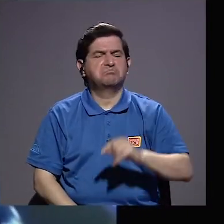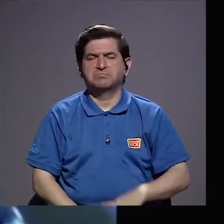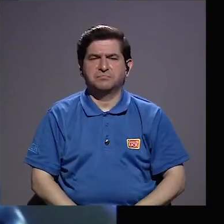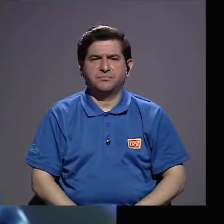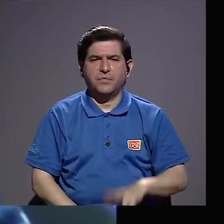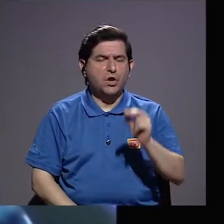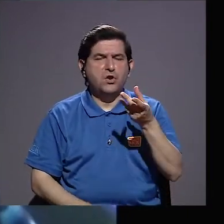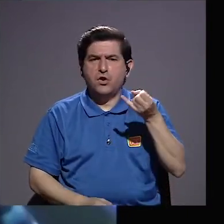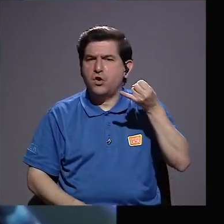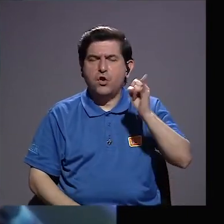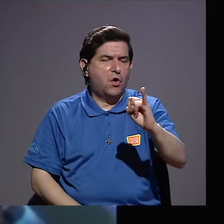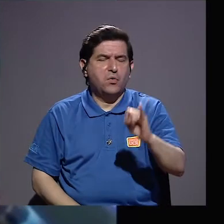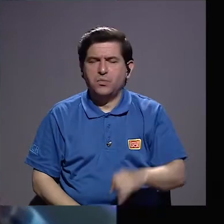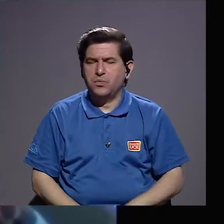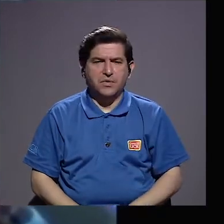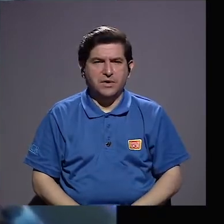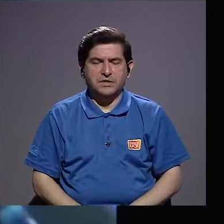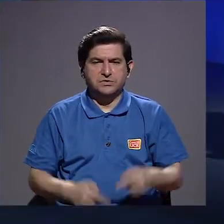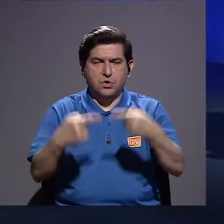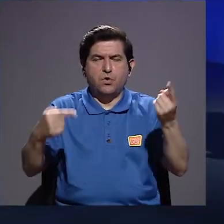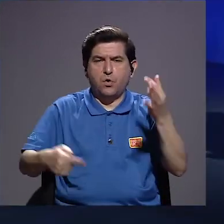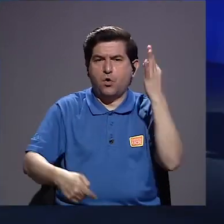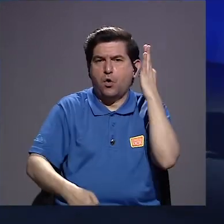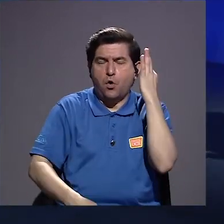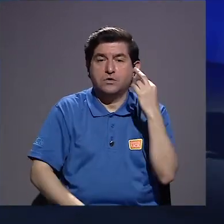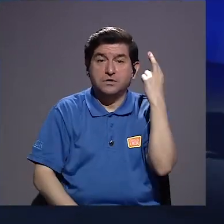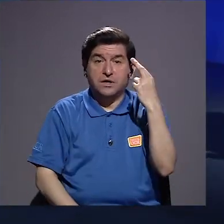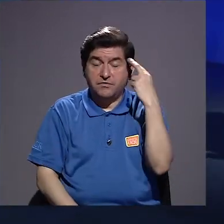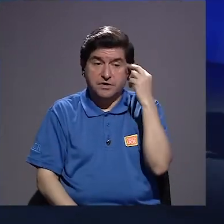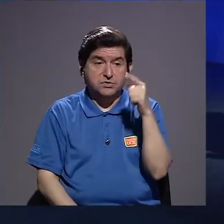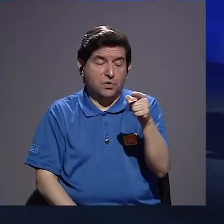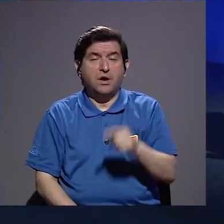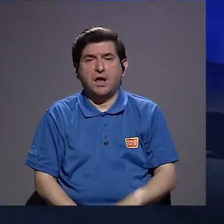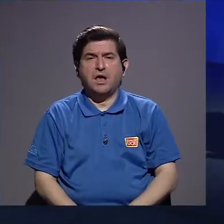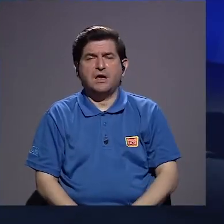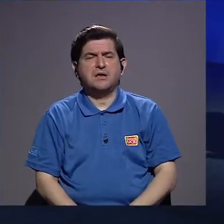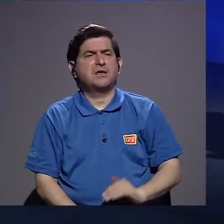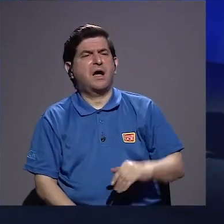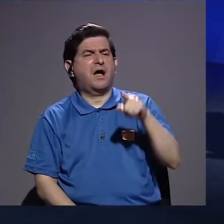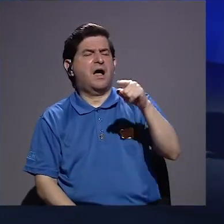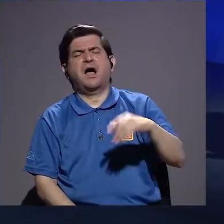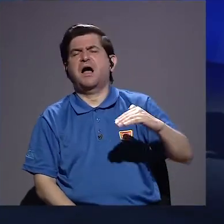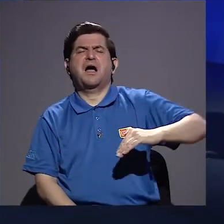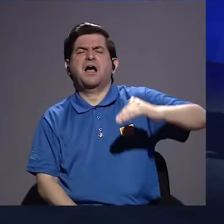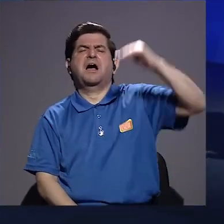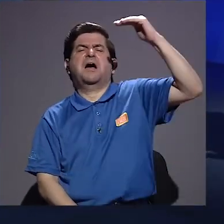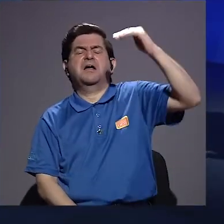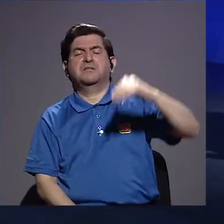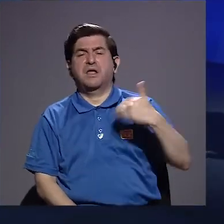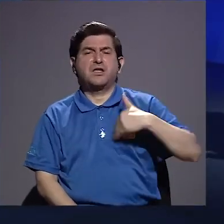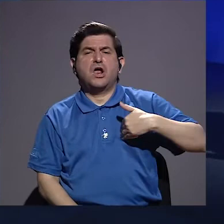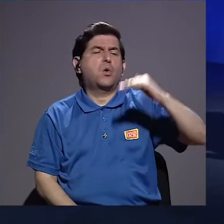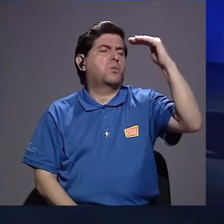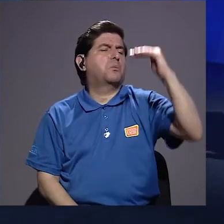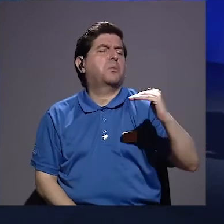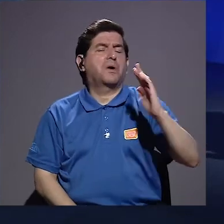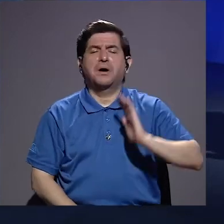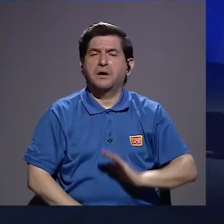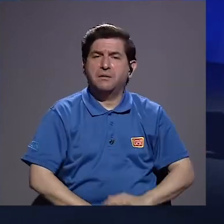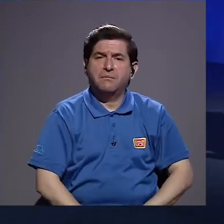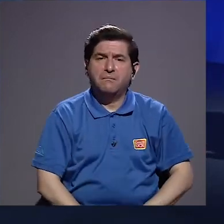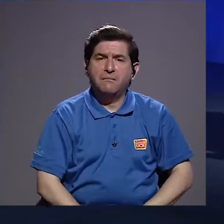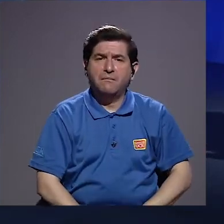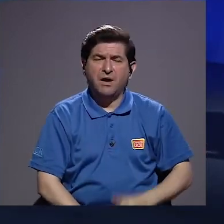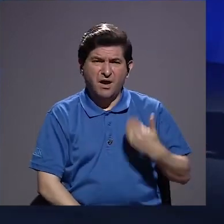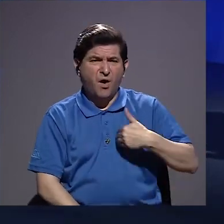violación, que no hubo una violación sexual contra una mujer porque ella era muy grande y él muy chiquitillo, y que entonces